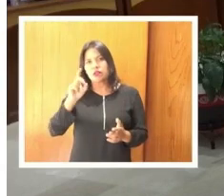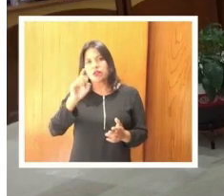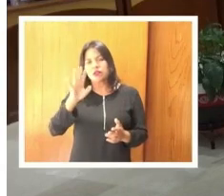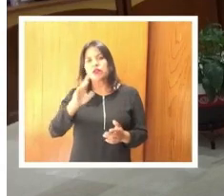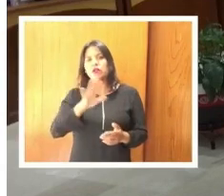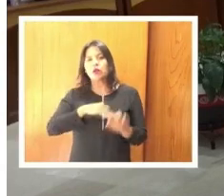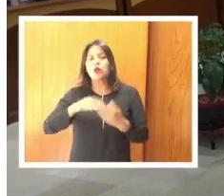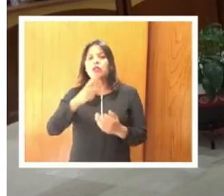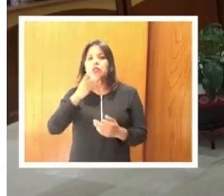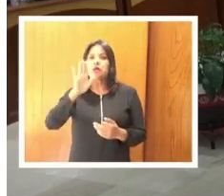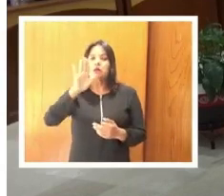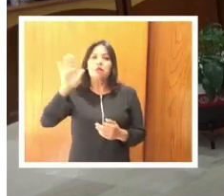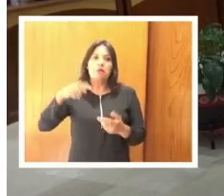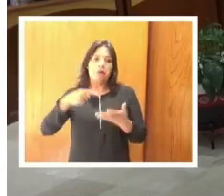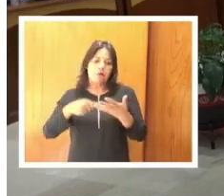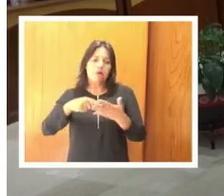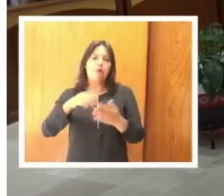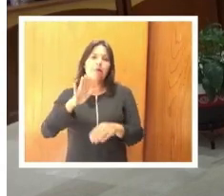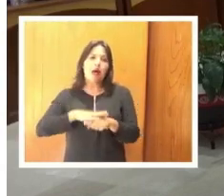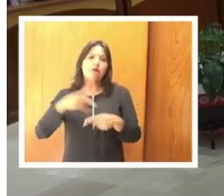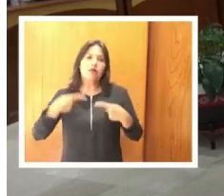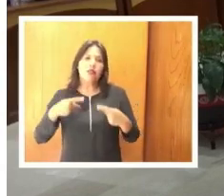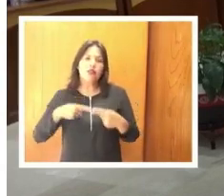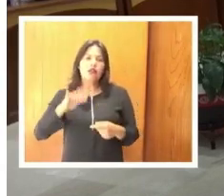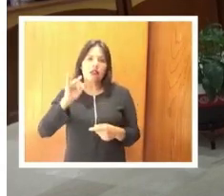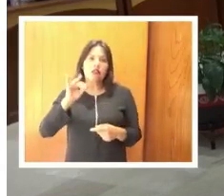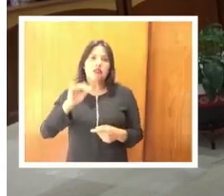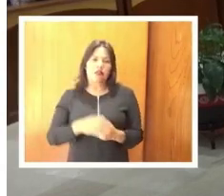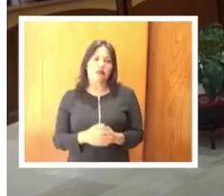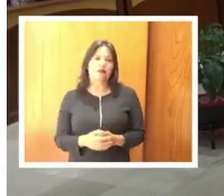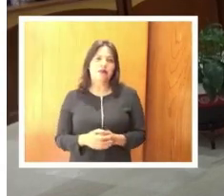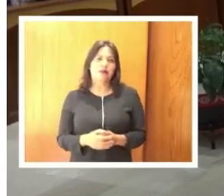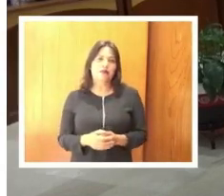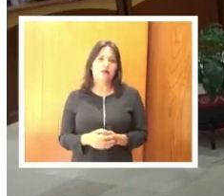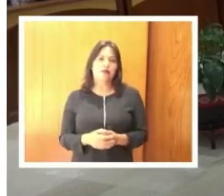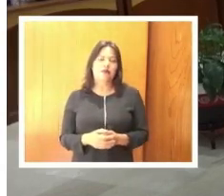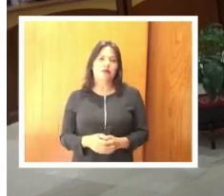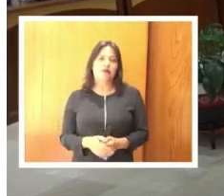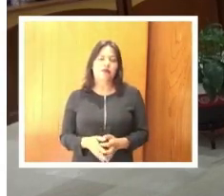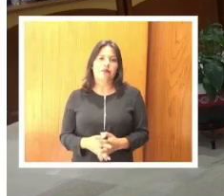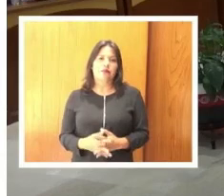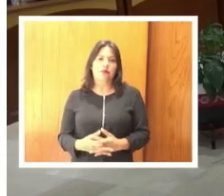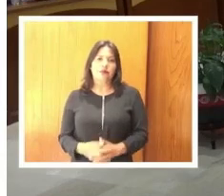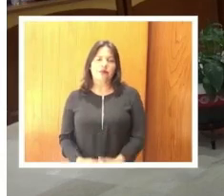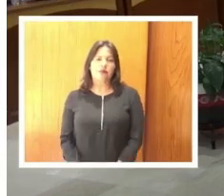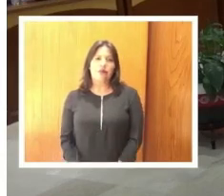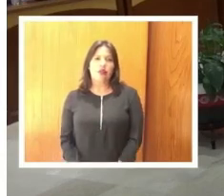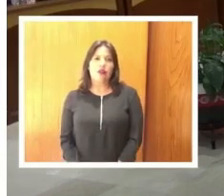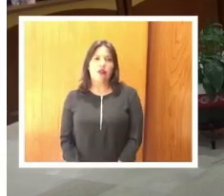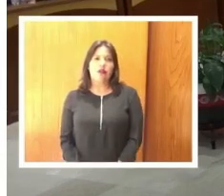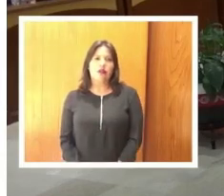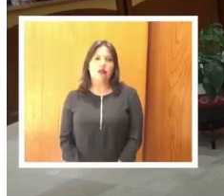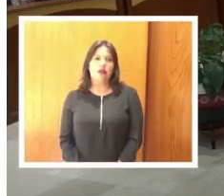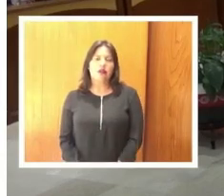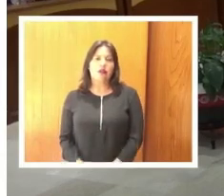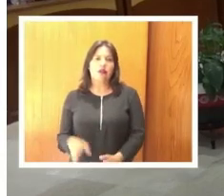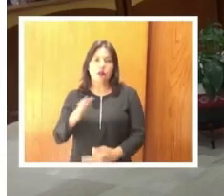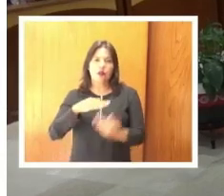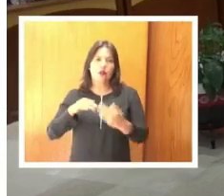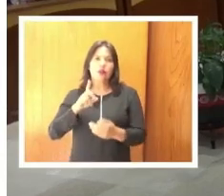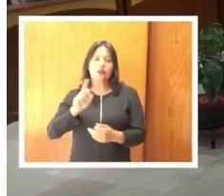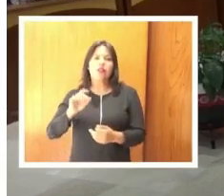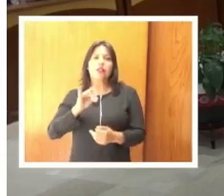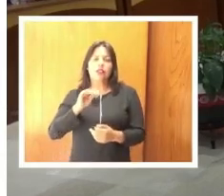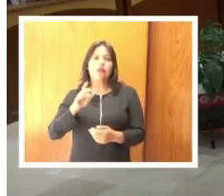votos, emitiendo voto disidente el comisionado Parra Noriega y opinión particular la comisionada Ramírez Peña. El resto de los proyectos de resolución aprobados